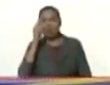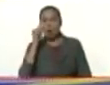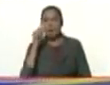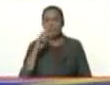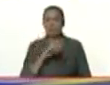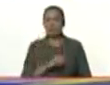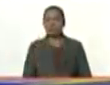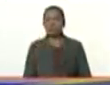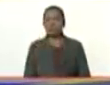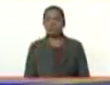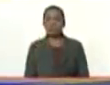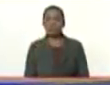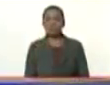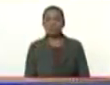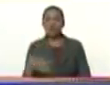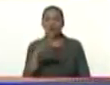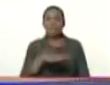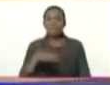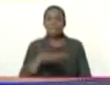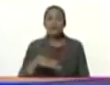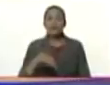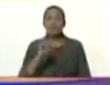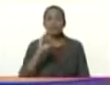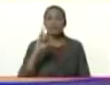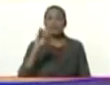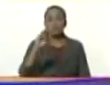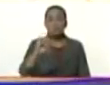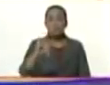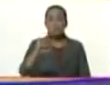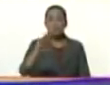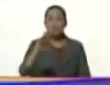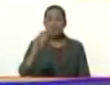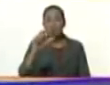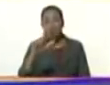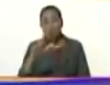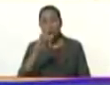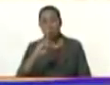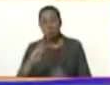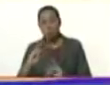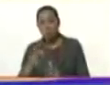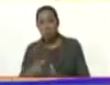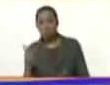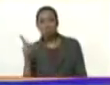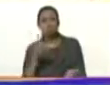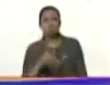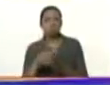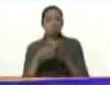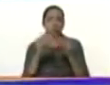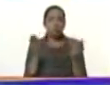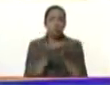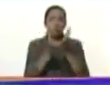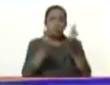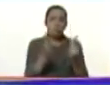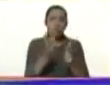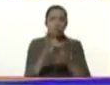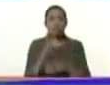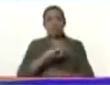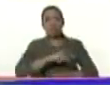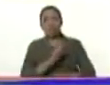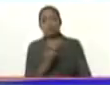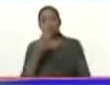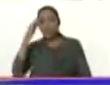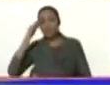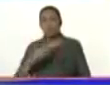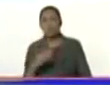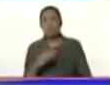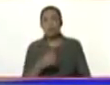En la Plaza Los Símbolos, allí estaban todos los estudiantes de la Universidad Militar,